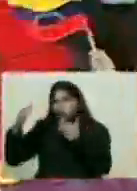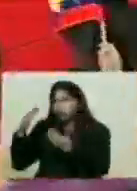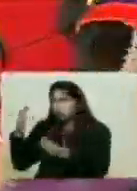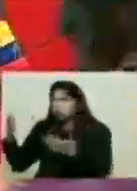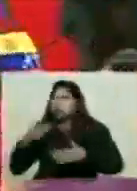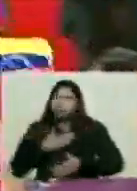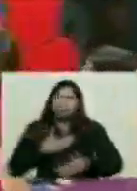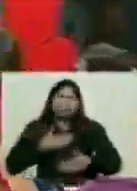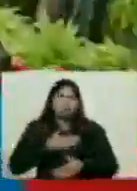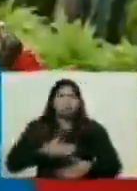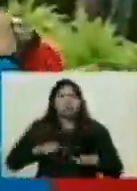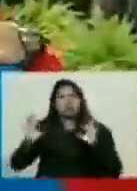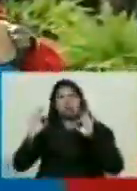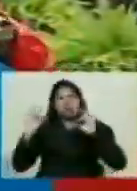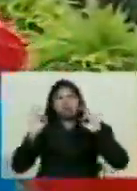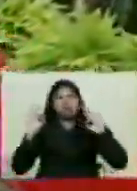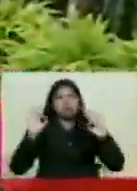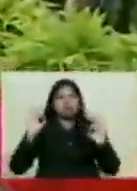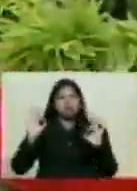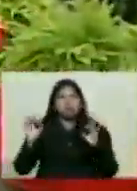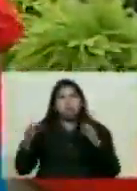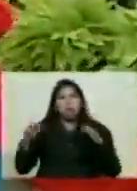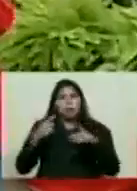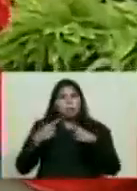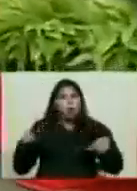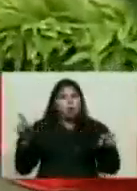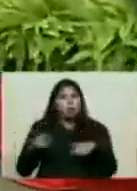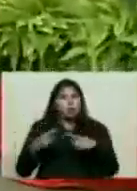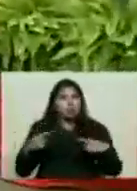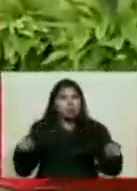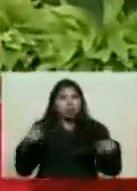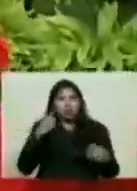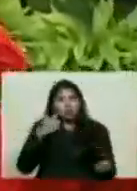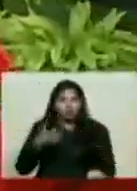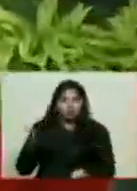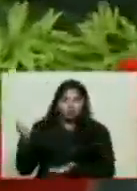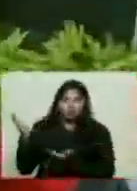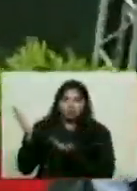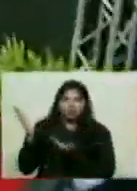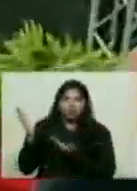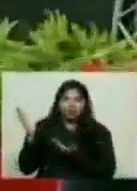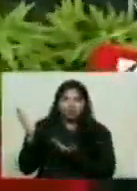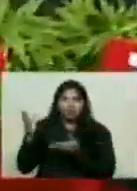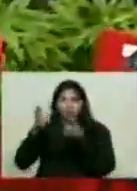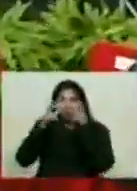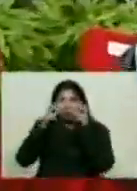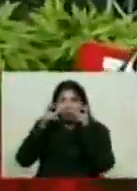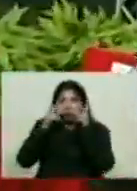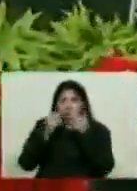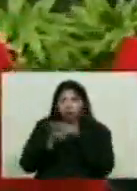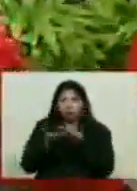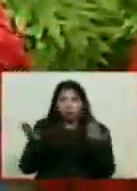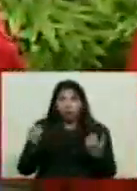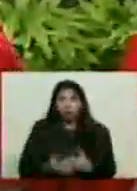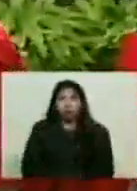disfrutando del ambiente musical, el cual vamos a invitarle para que usted también pueda escuchar y compartir.